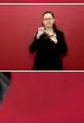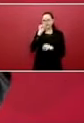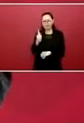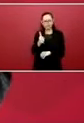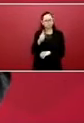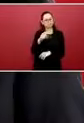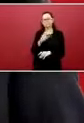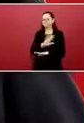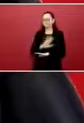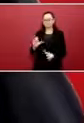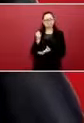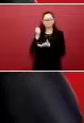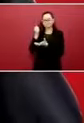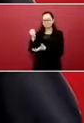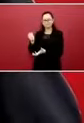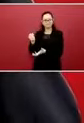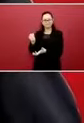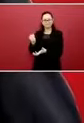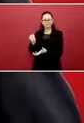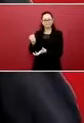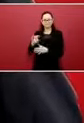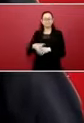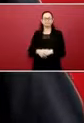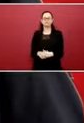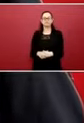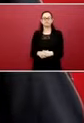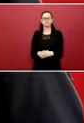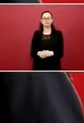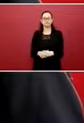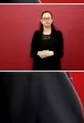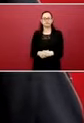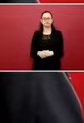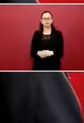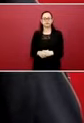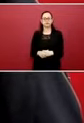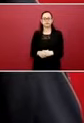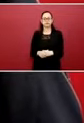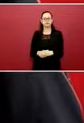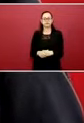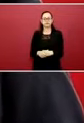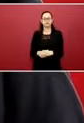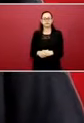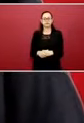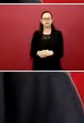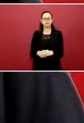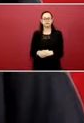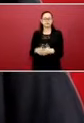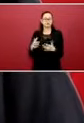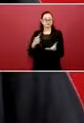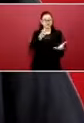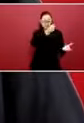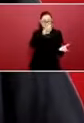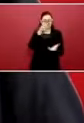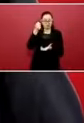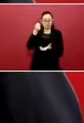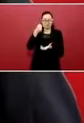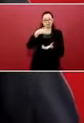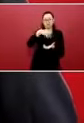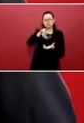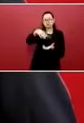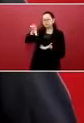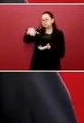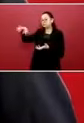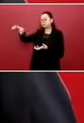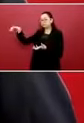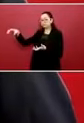No se van a transferir recursos, a dispersar recursos en beneficio de la